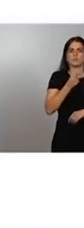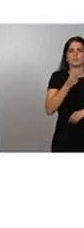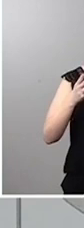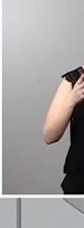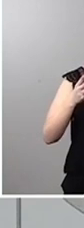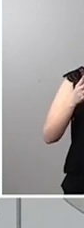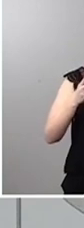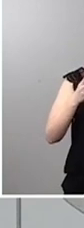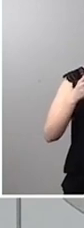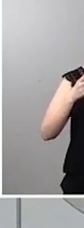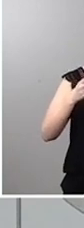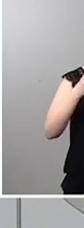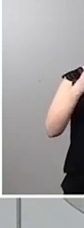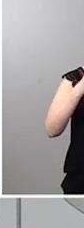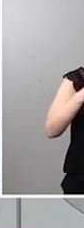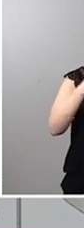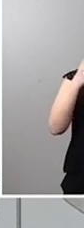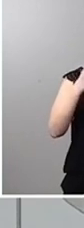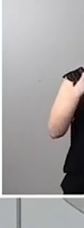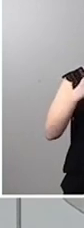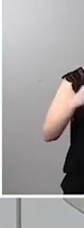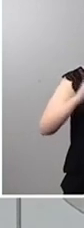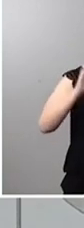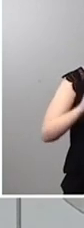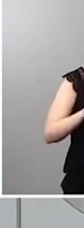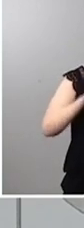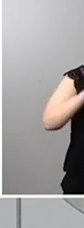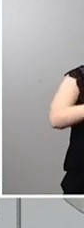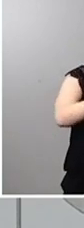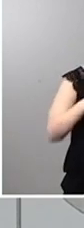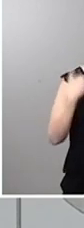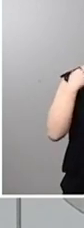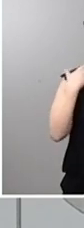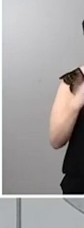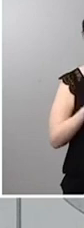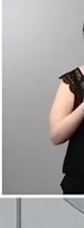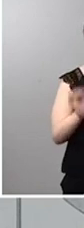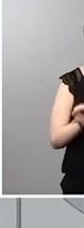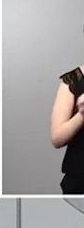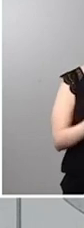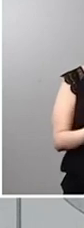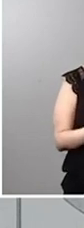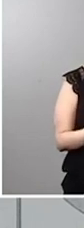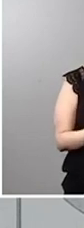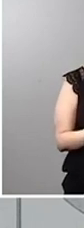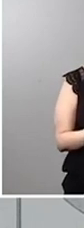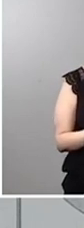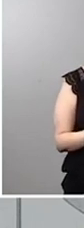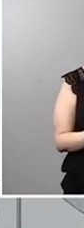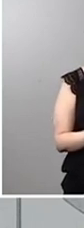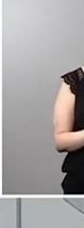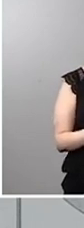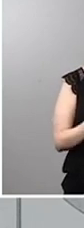44%. ¿Por qué? Porque seguimos sin resolver los tres problemas estructurales que tiene España: el paro, en juvenil estamos